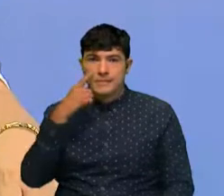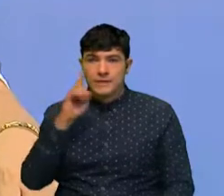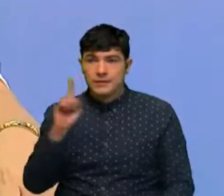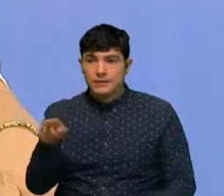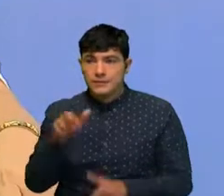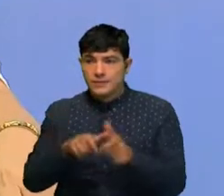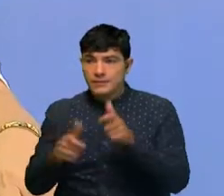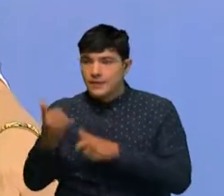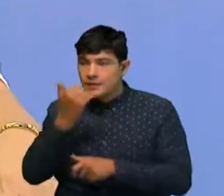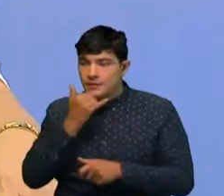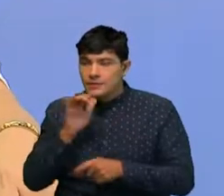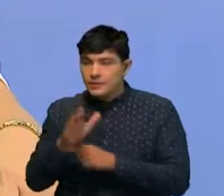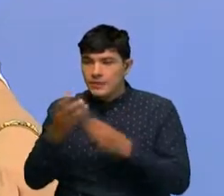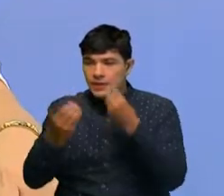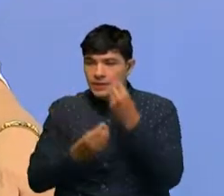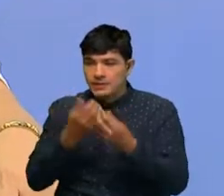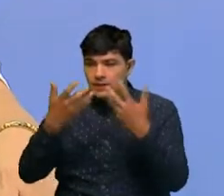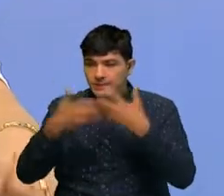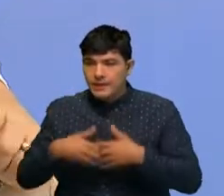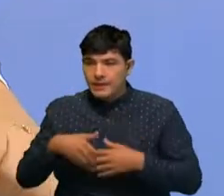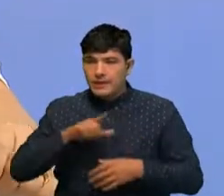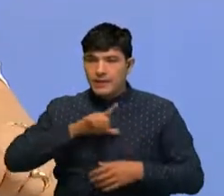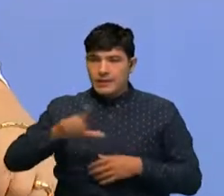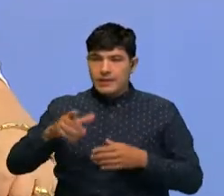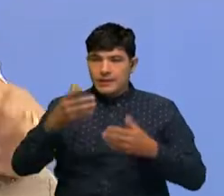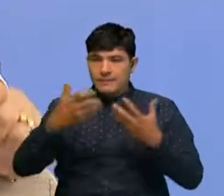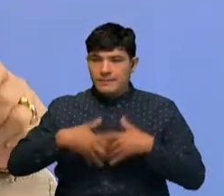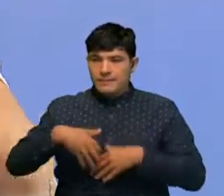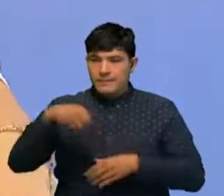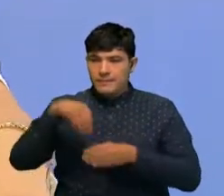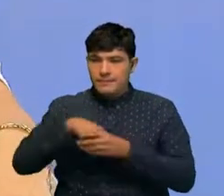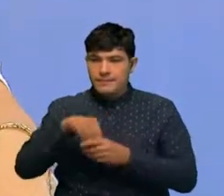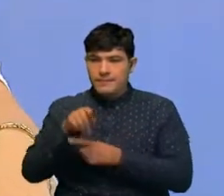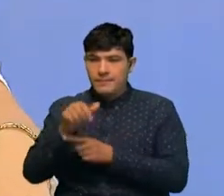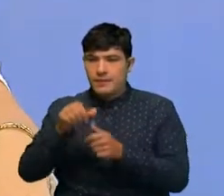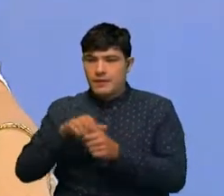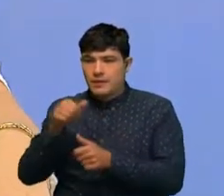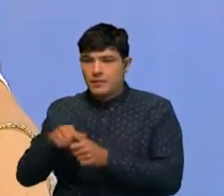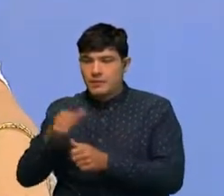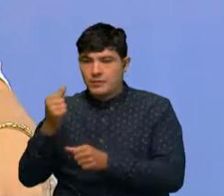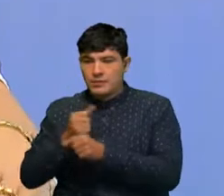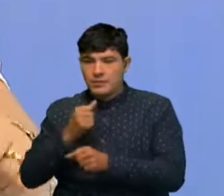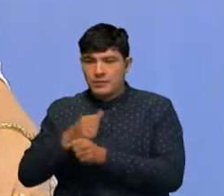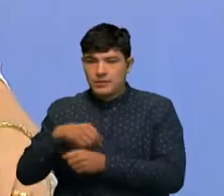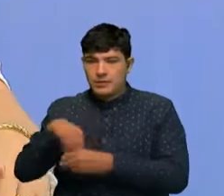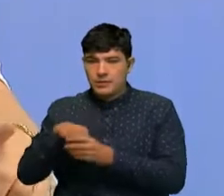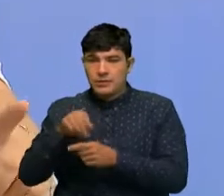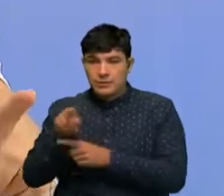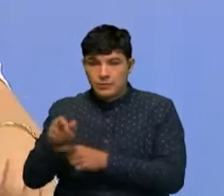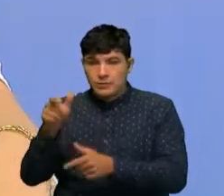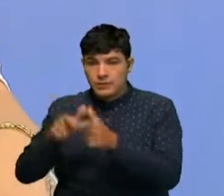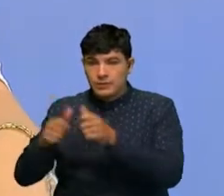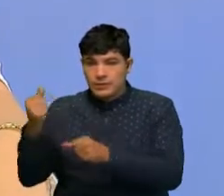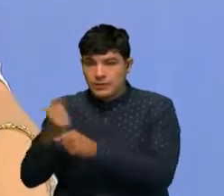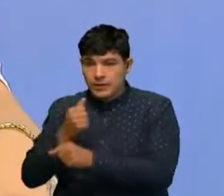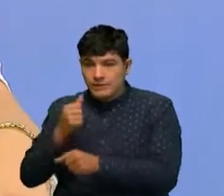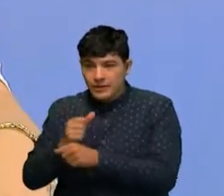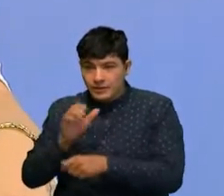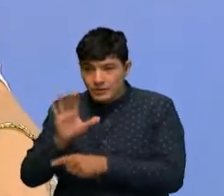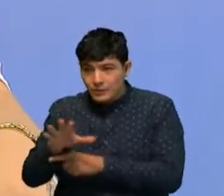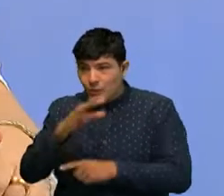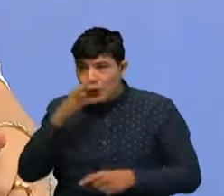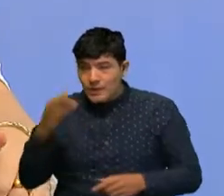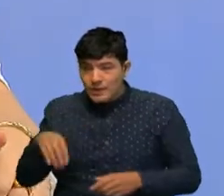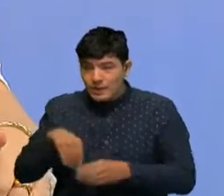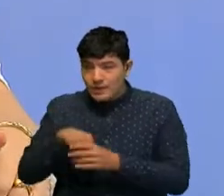los empresarios, en cabeza de las personas que allí preside cada uno de los oficios. Este trabajador, el solo hecho de ya